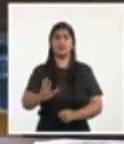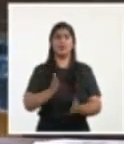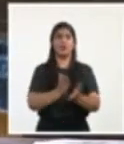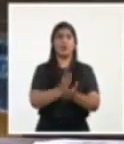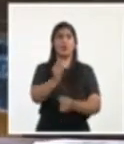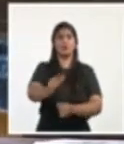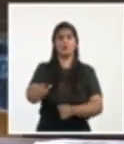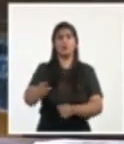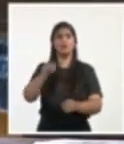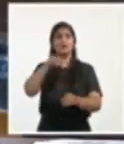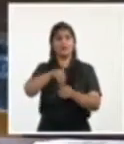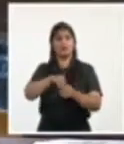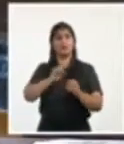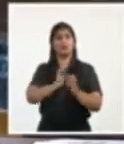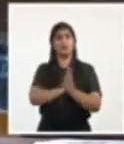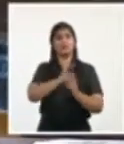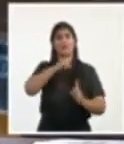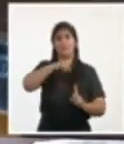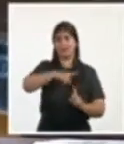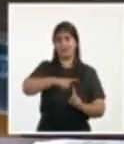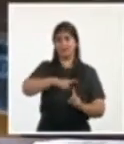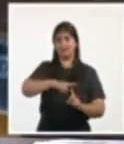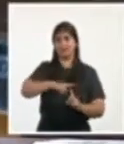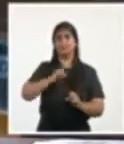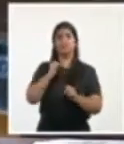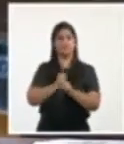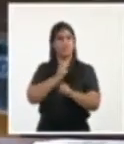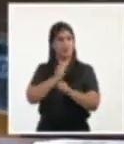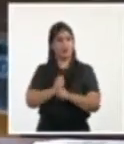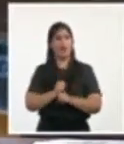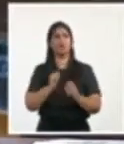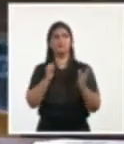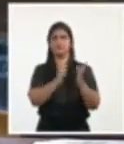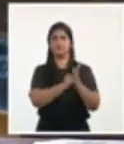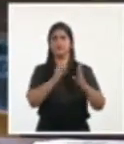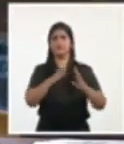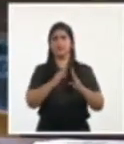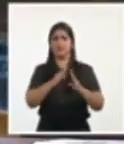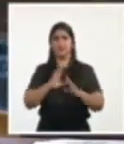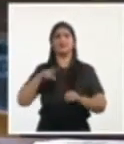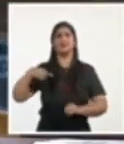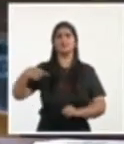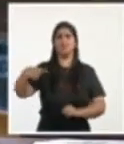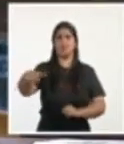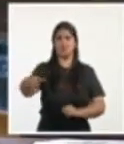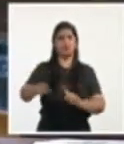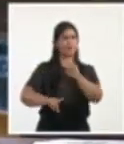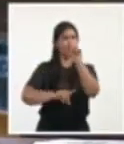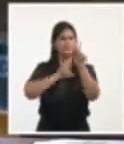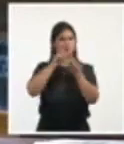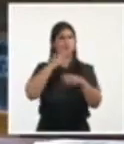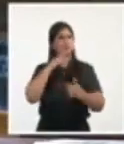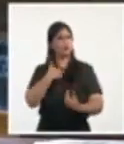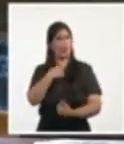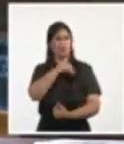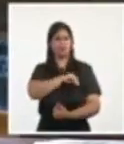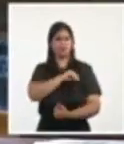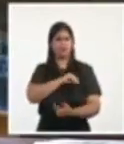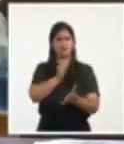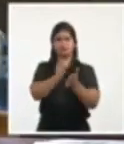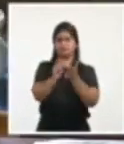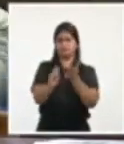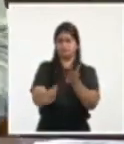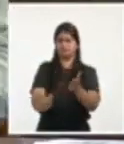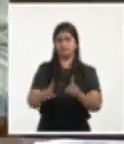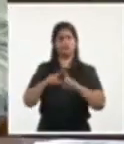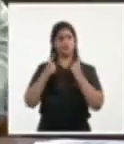todos incorporados en actividades fundamentales como la pesquisa. En los hospitales de campaña, a veces se habla de que en La Habana, que